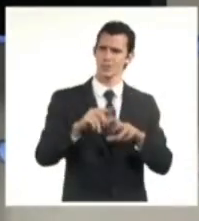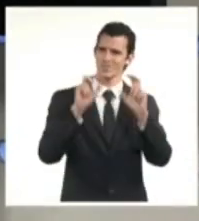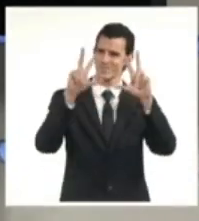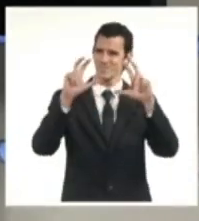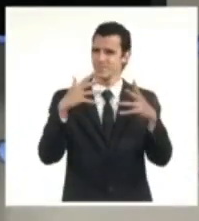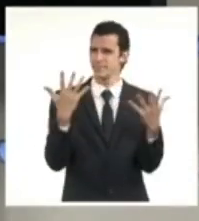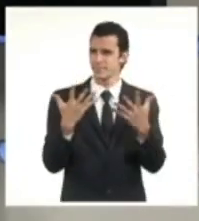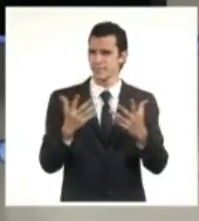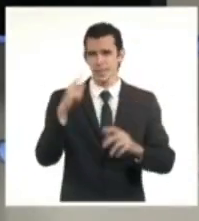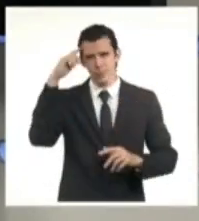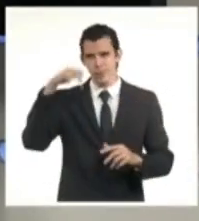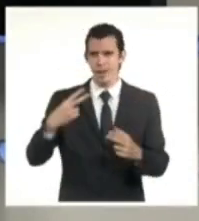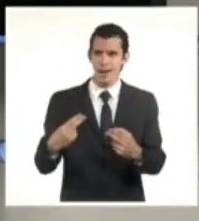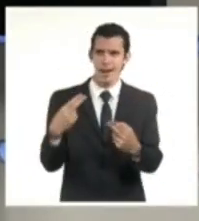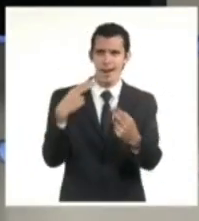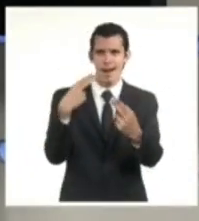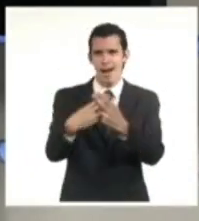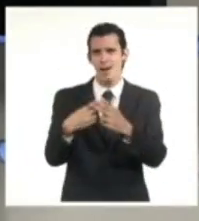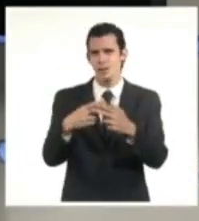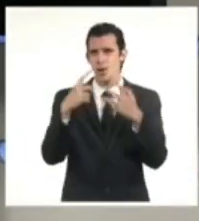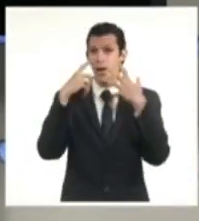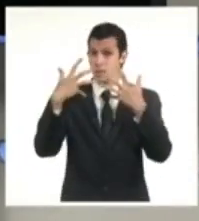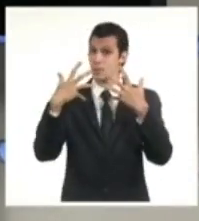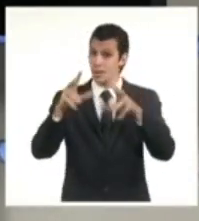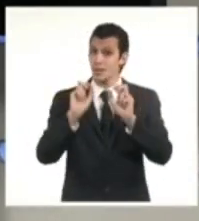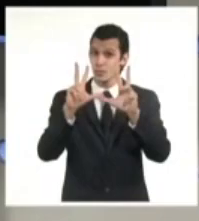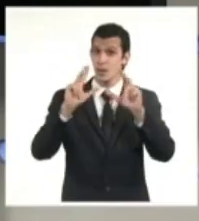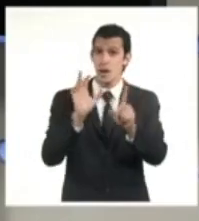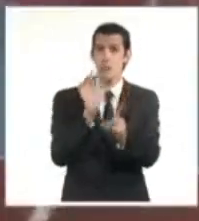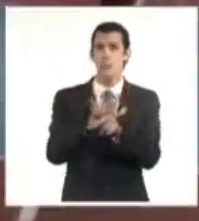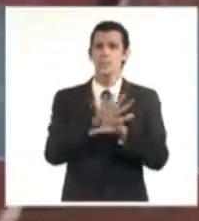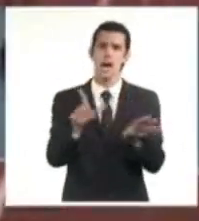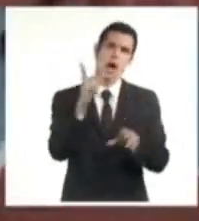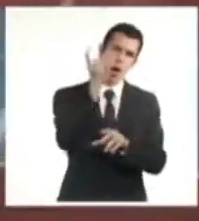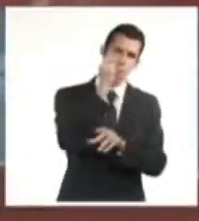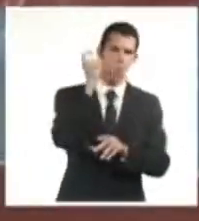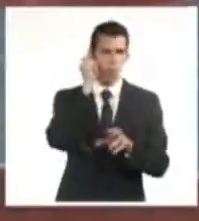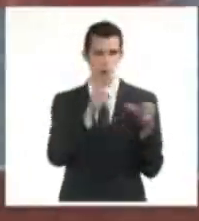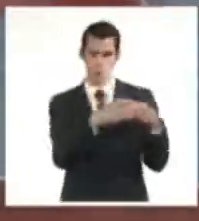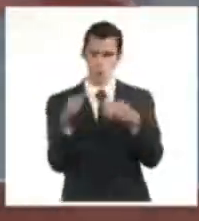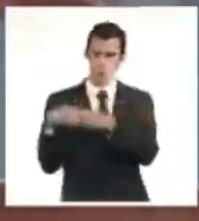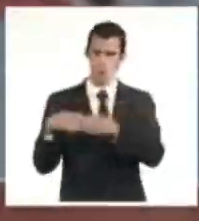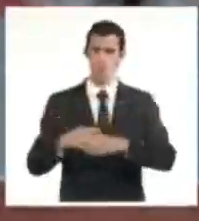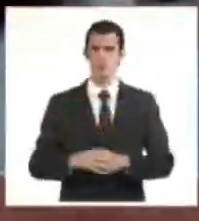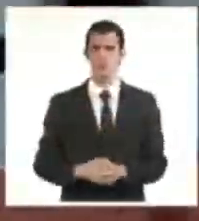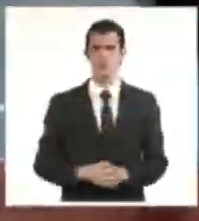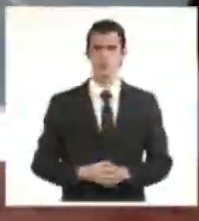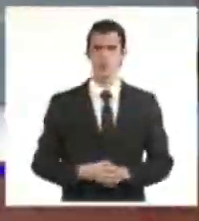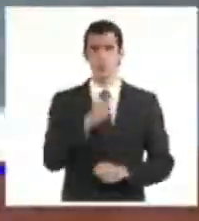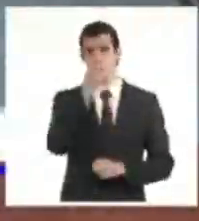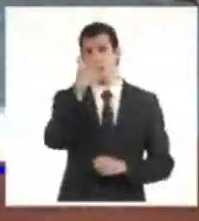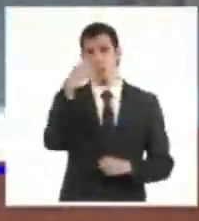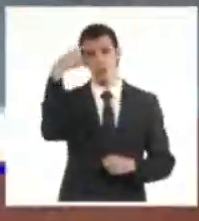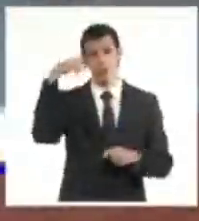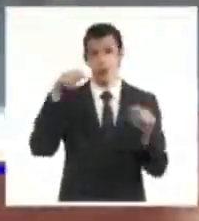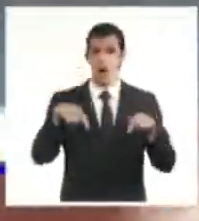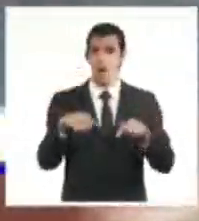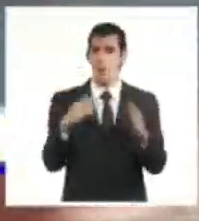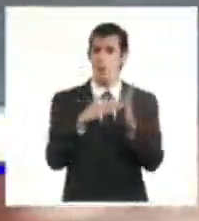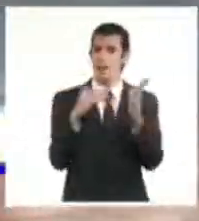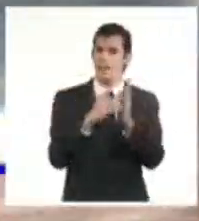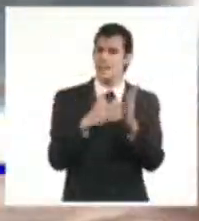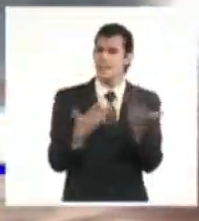la Liga Superior de Baloncesto, que hoy comenzó en ambos sexos. Los multicampeones avileños superaron esta tarde a Santi